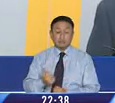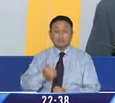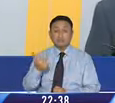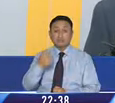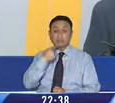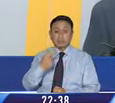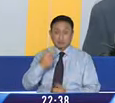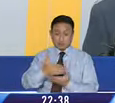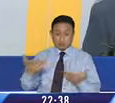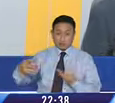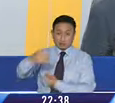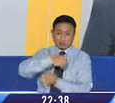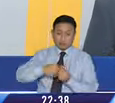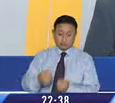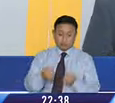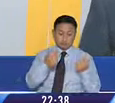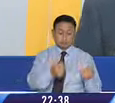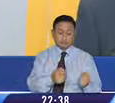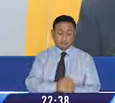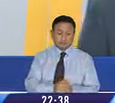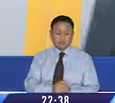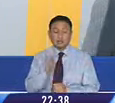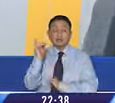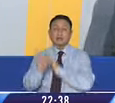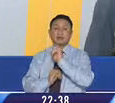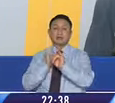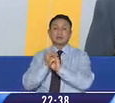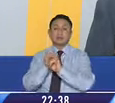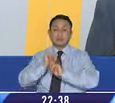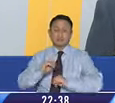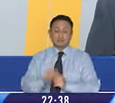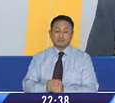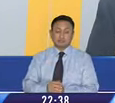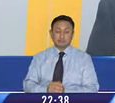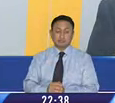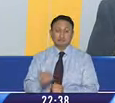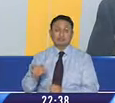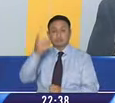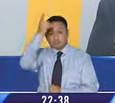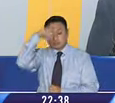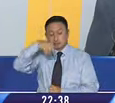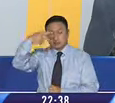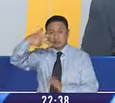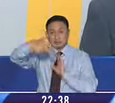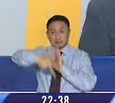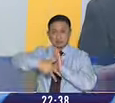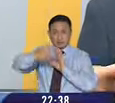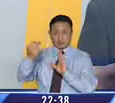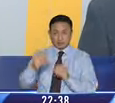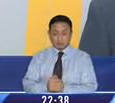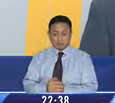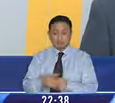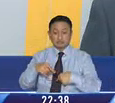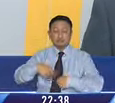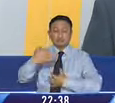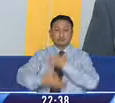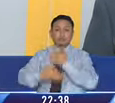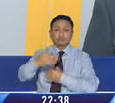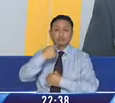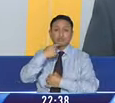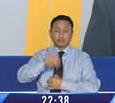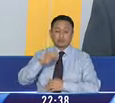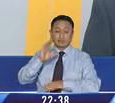la devolución de los bienes. De los arbitrajes internacionales salió el laudo del caso Chevron, un laudo que establecía